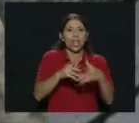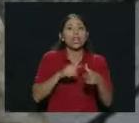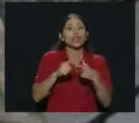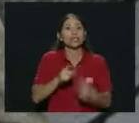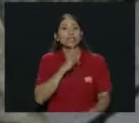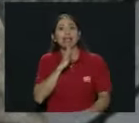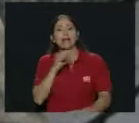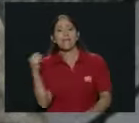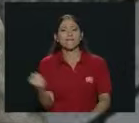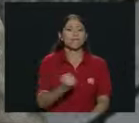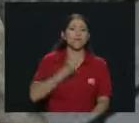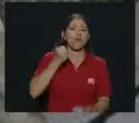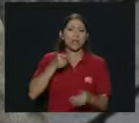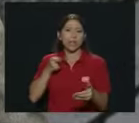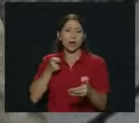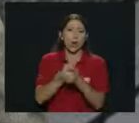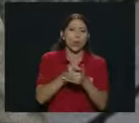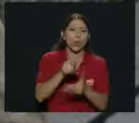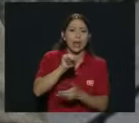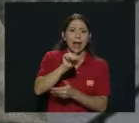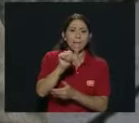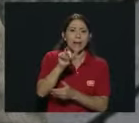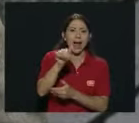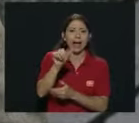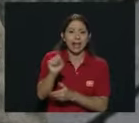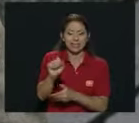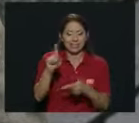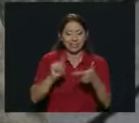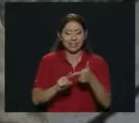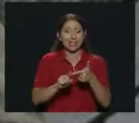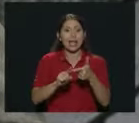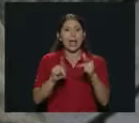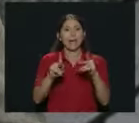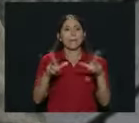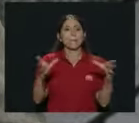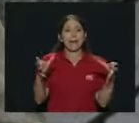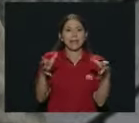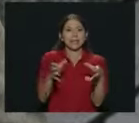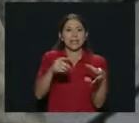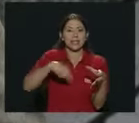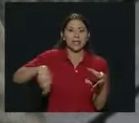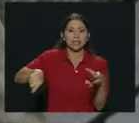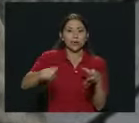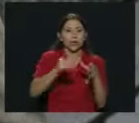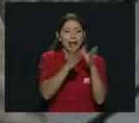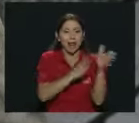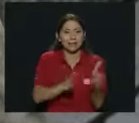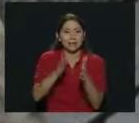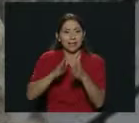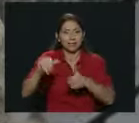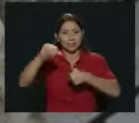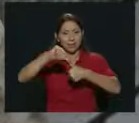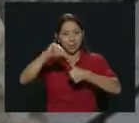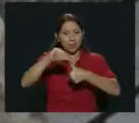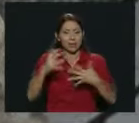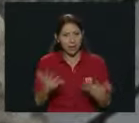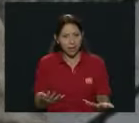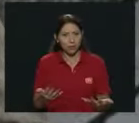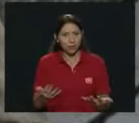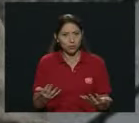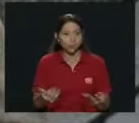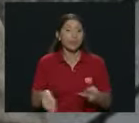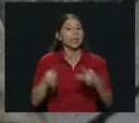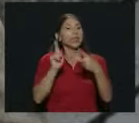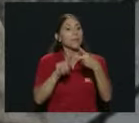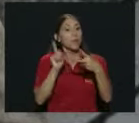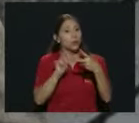maras, contra las pandillas organizadas de centroamericanos, que así lo señalan. Y por